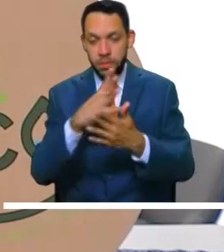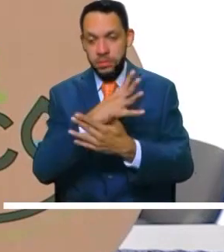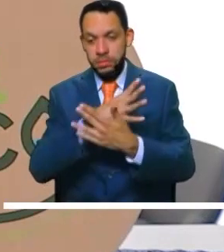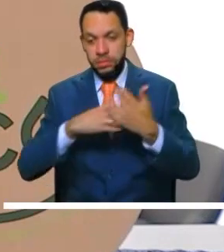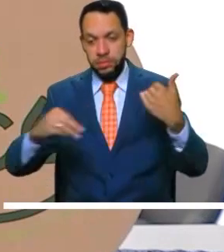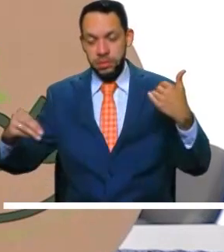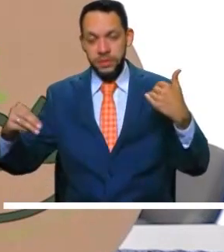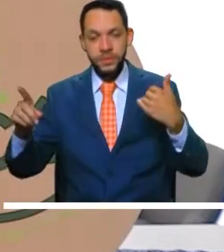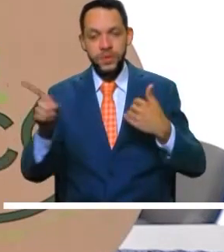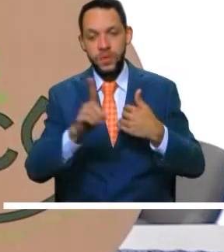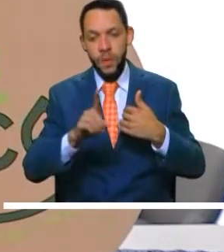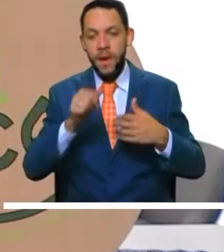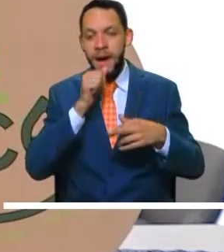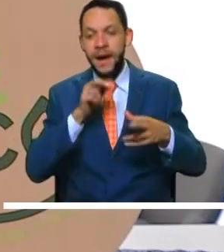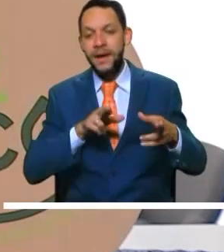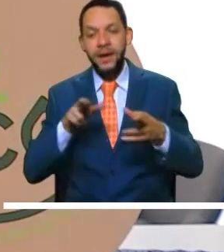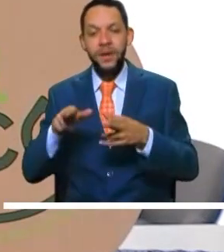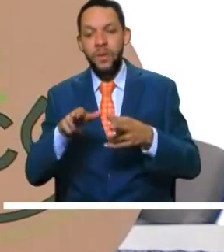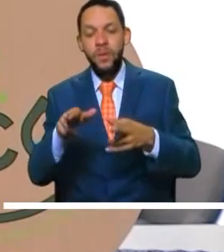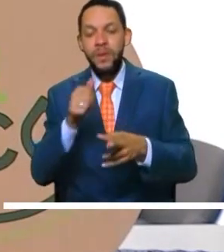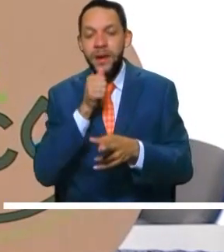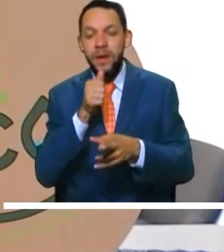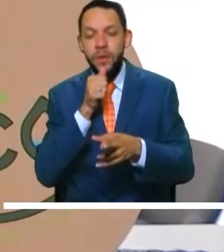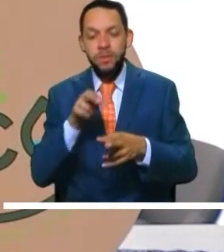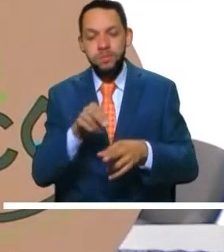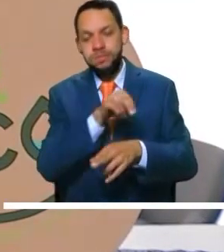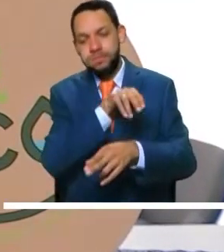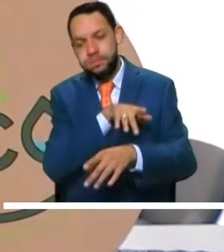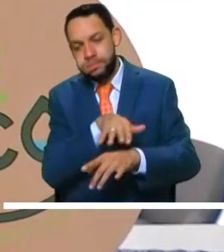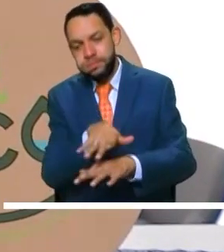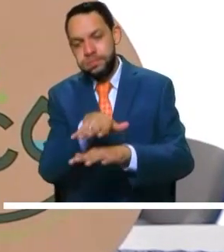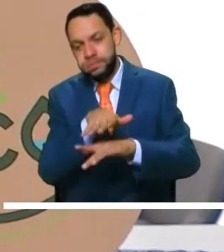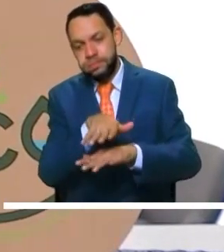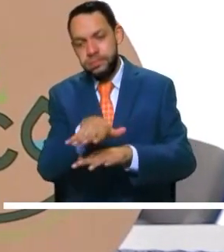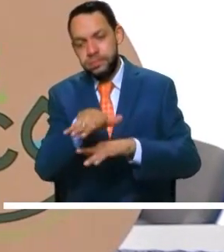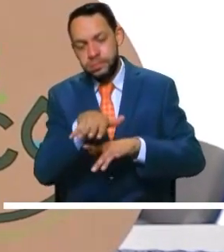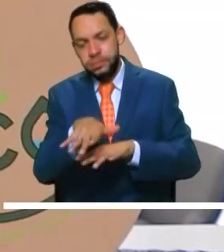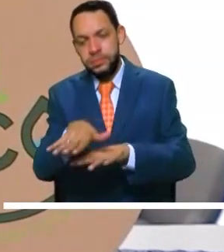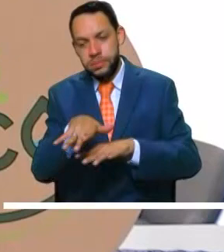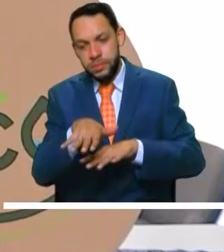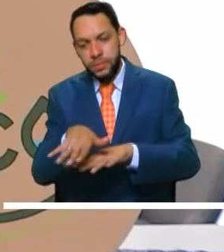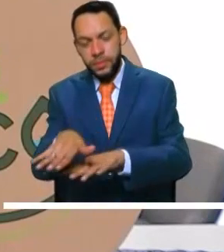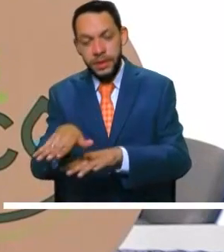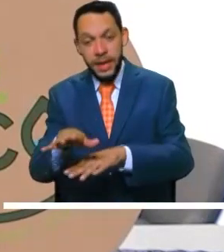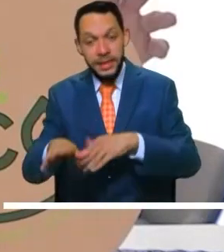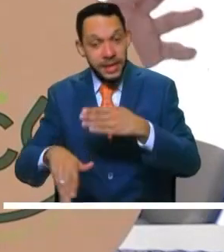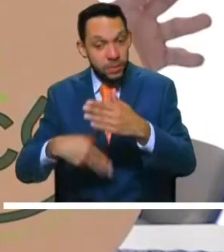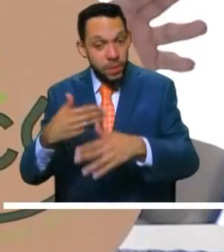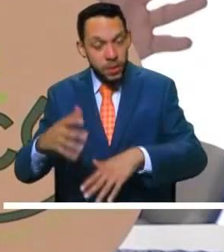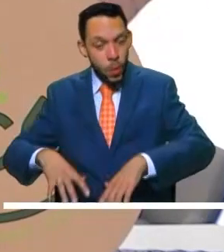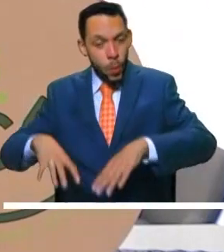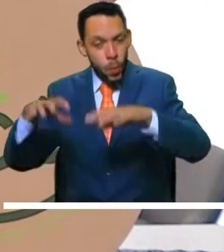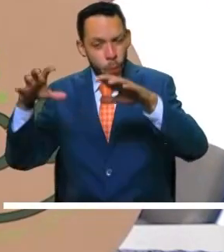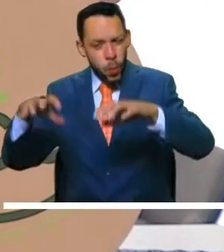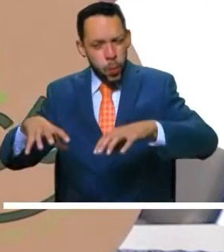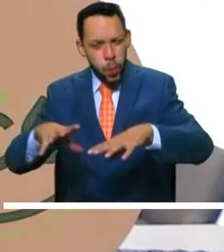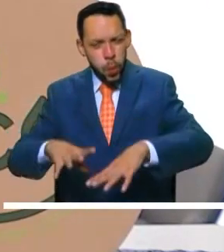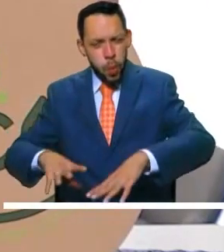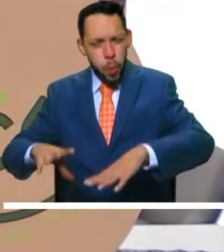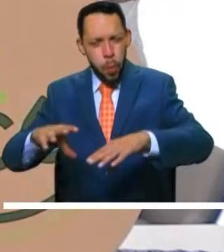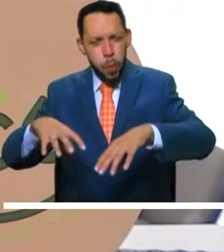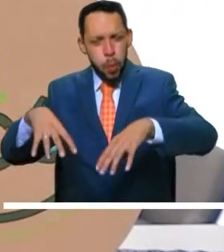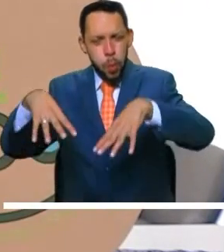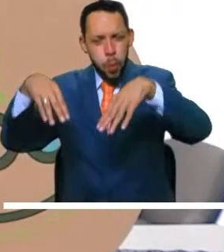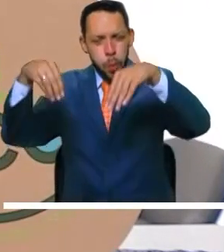van al aire. No, eso se va al agua. ¿Y qué pasa? En el ciclo vital del agua, cuando esos residuos se van y se mezclan ya en